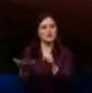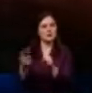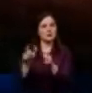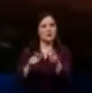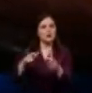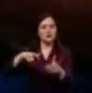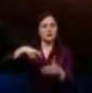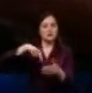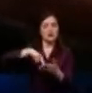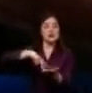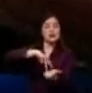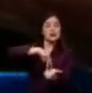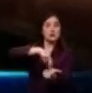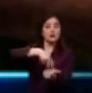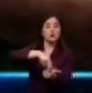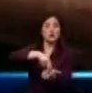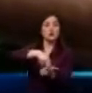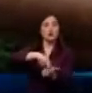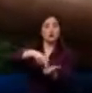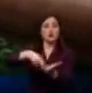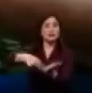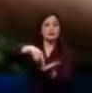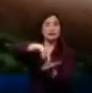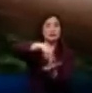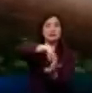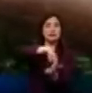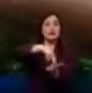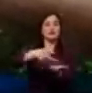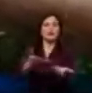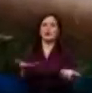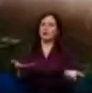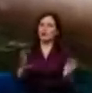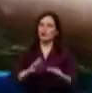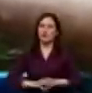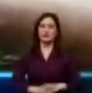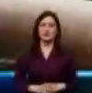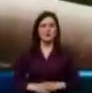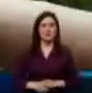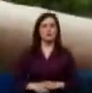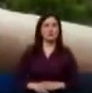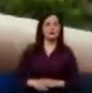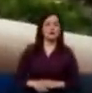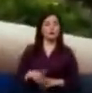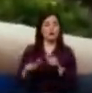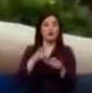paso de las personas sin que estos corran peligro. Ellos aseguran que han construido